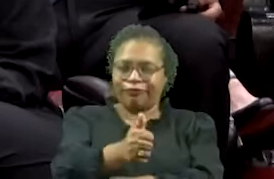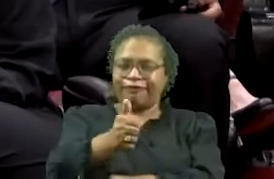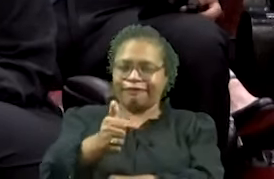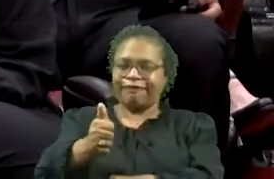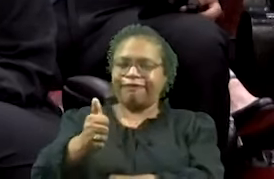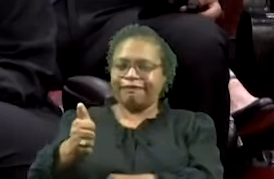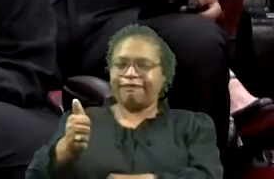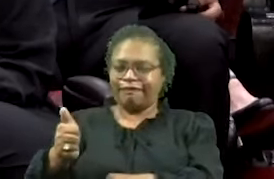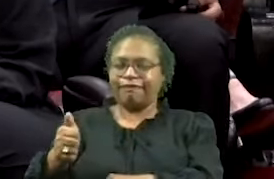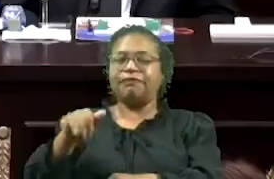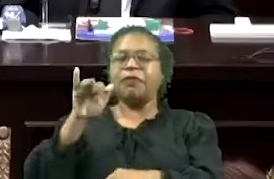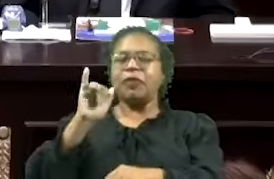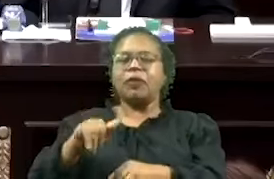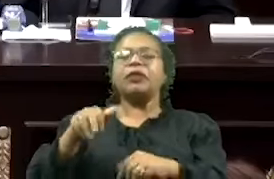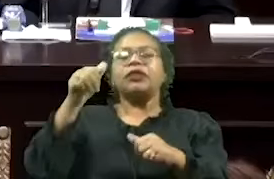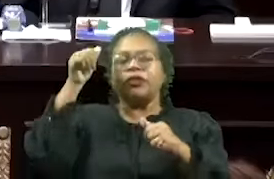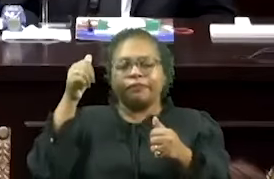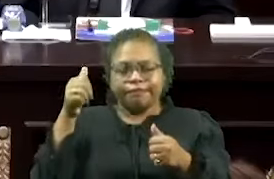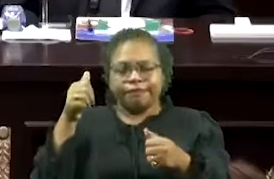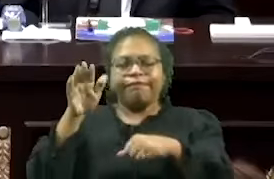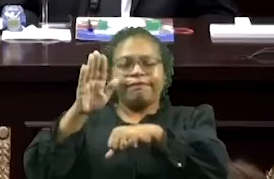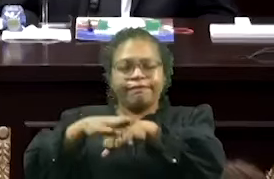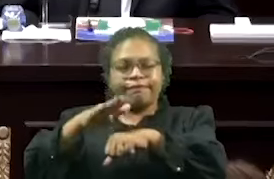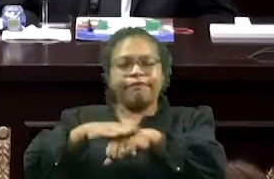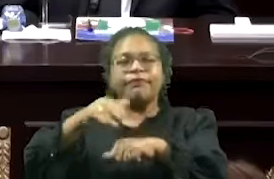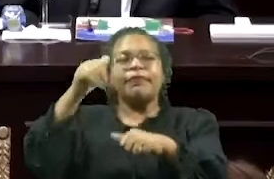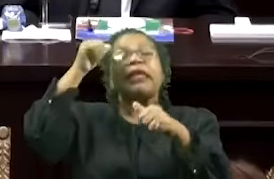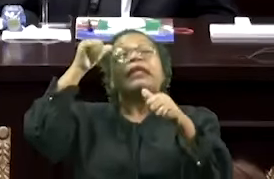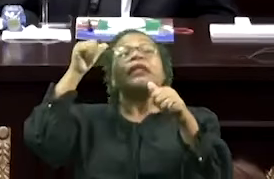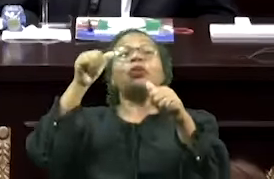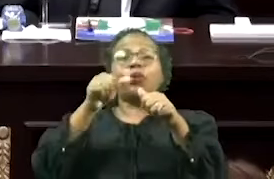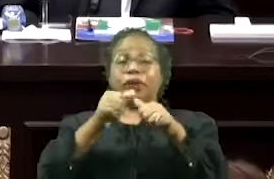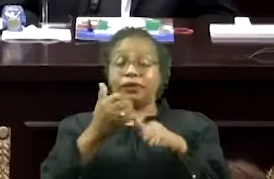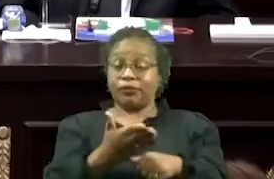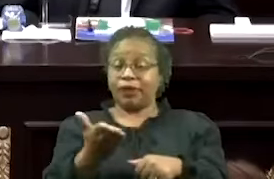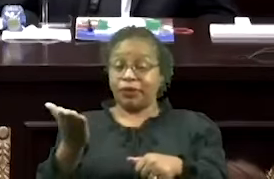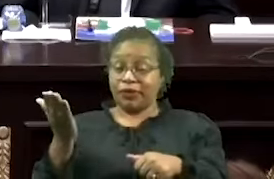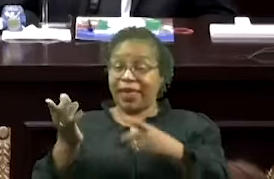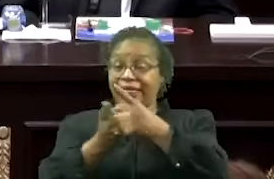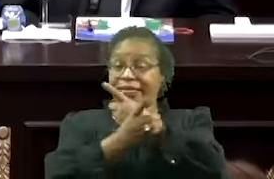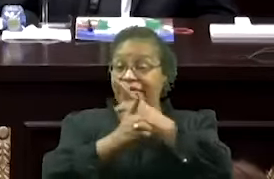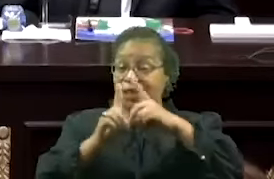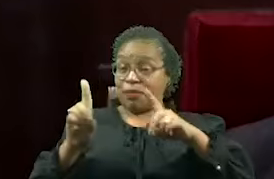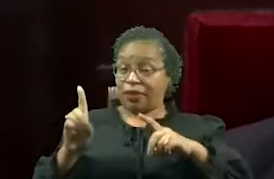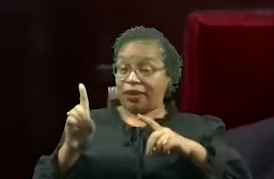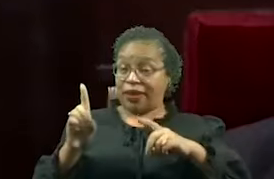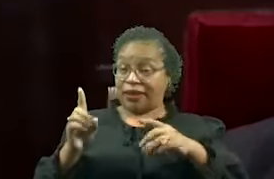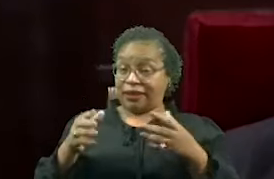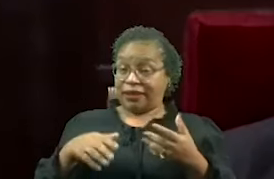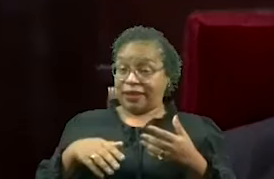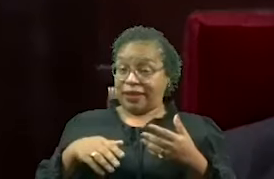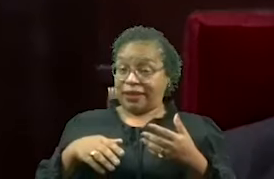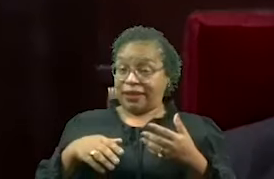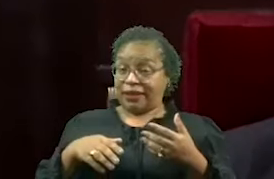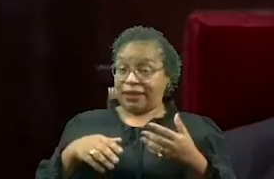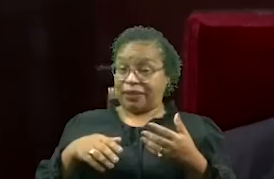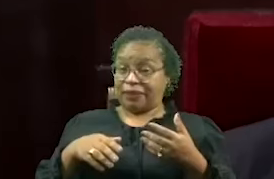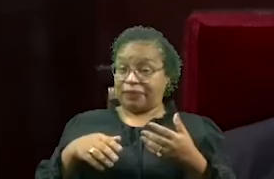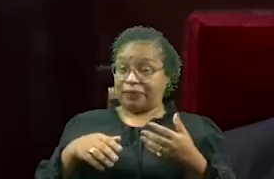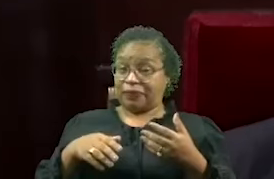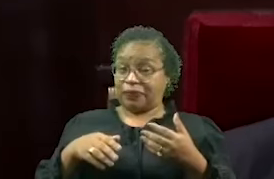recuerdo a todos Los dominicanos la democracia es un esfuerzo colectivo cada uno de nosotros